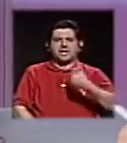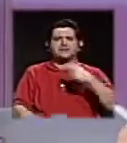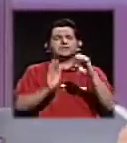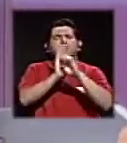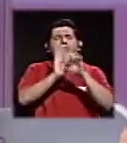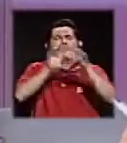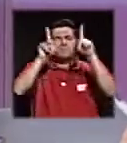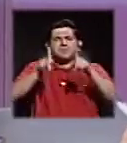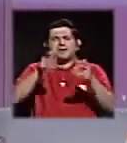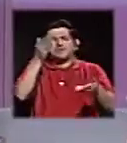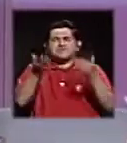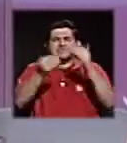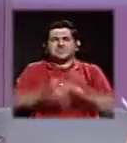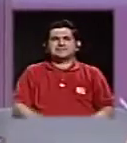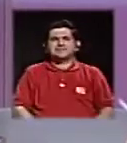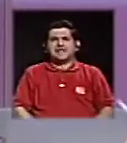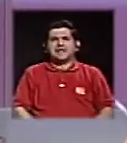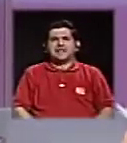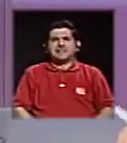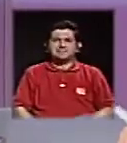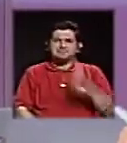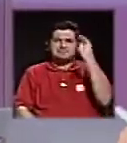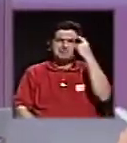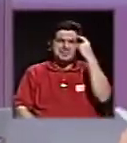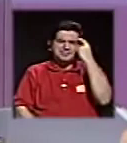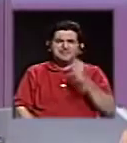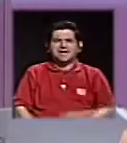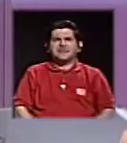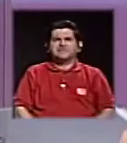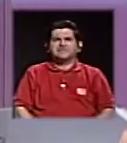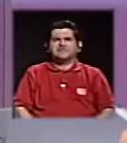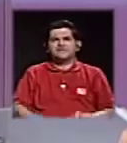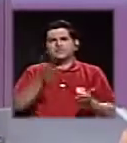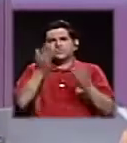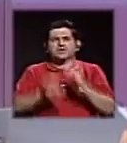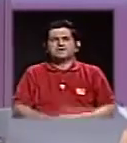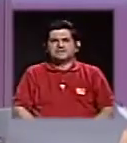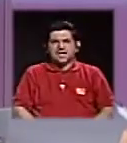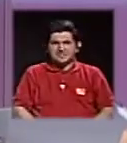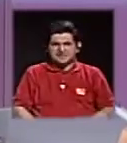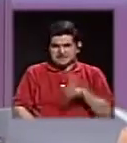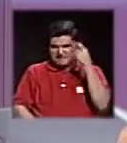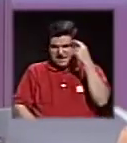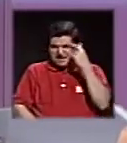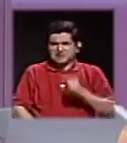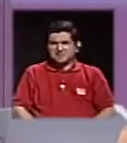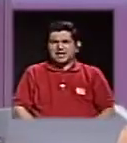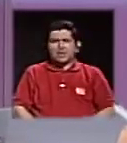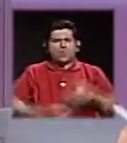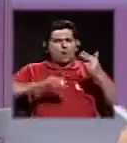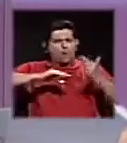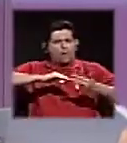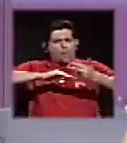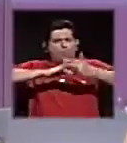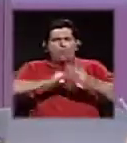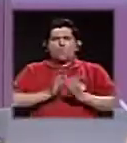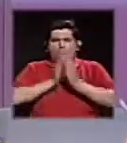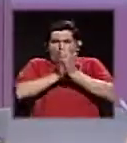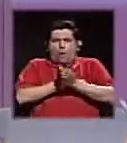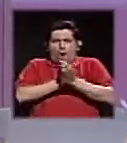la gente que es de ciudad de puerto este cuando llegue un barco muy grande de verdad el puerto que tiene que apagar